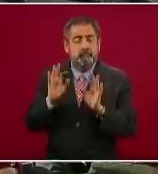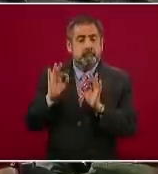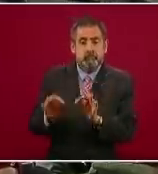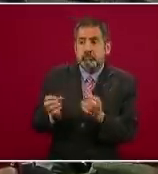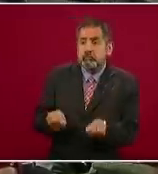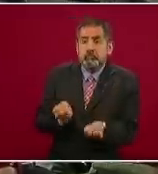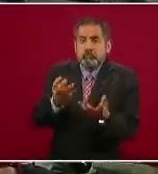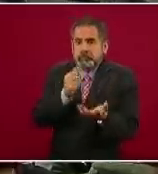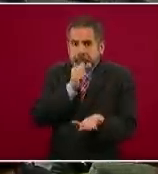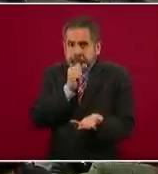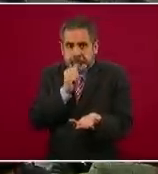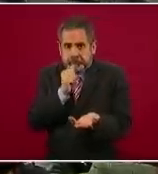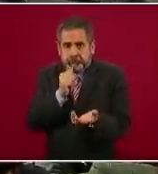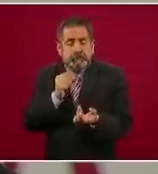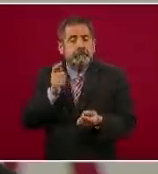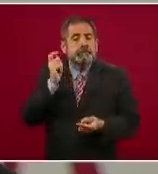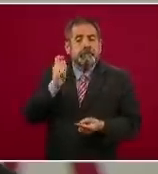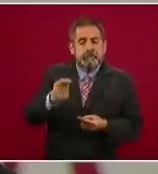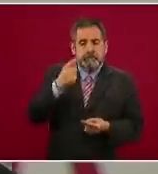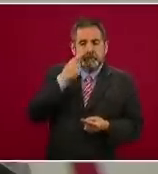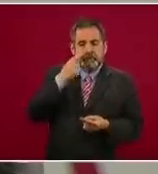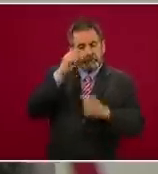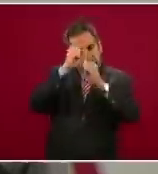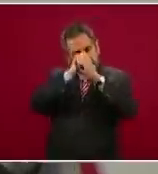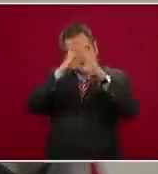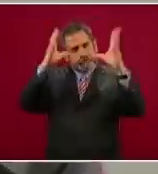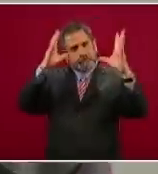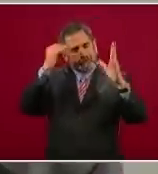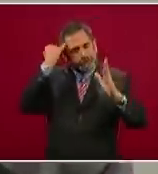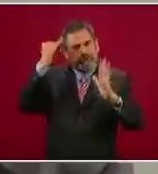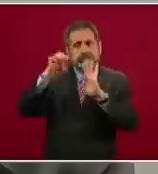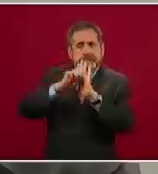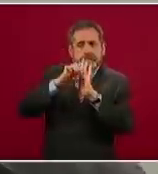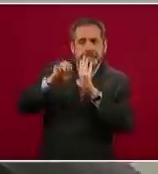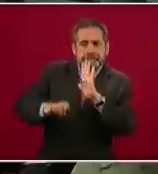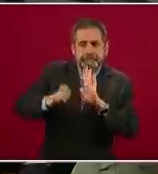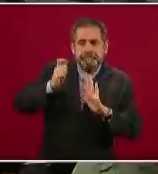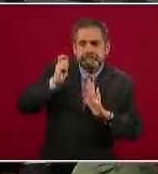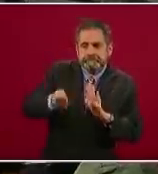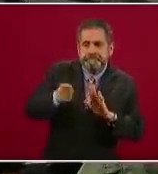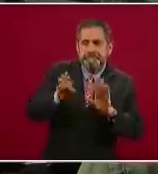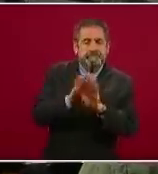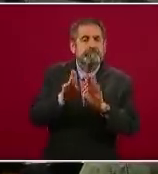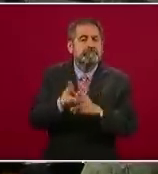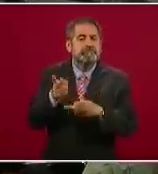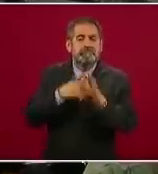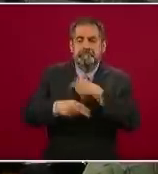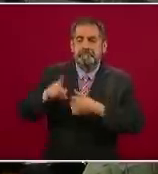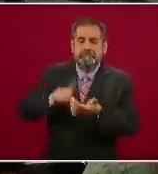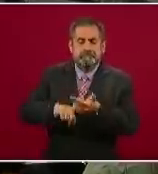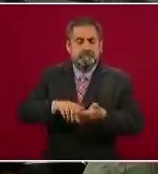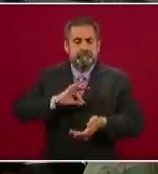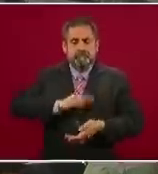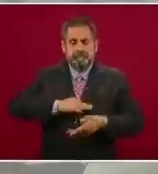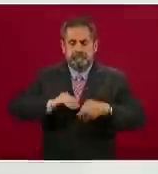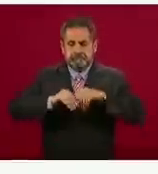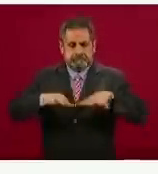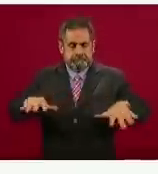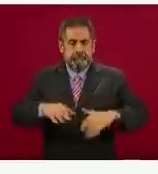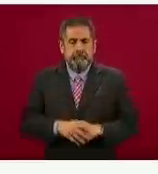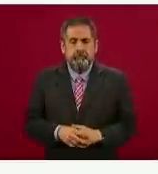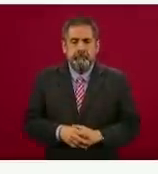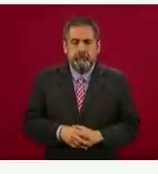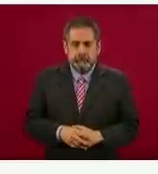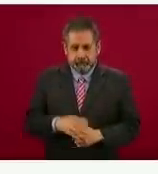ningún indicador de números. Es solo para visualmente ver la trayectoria del comportamiento epidémico. Destaco que